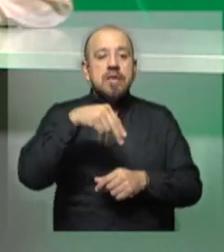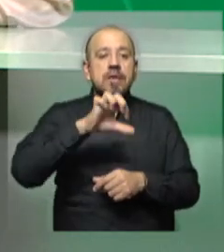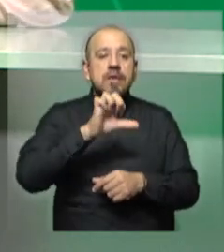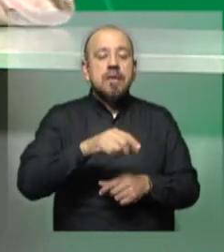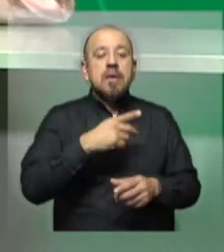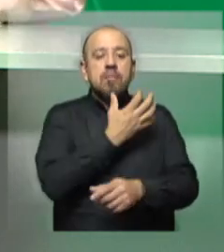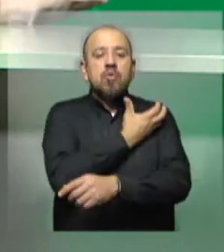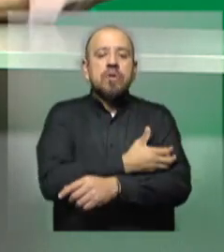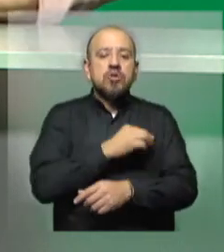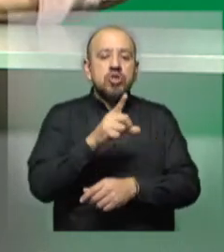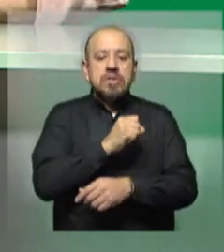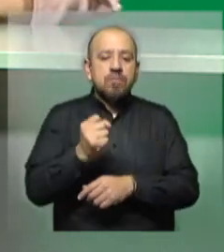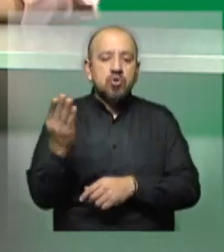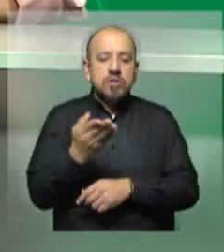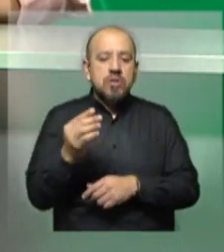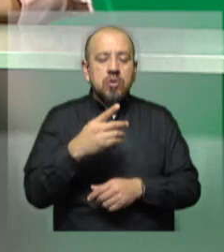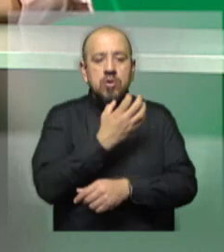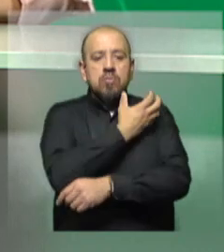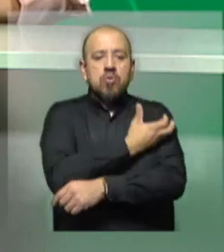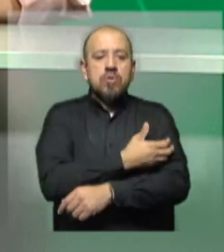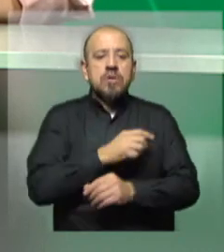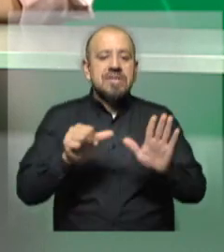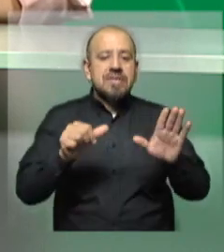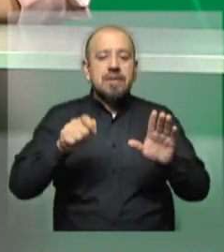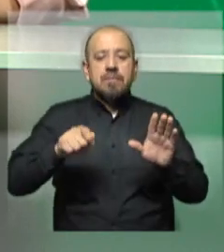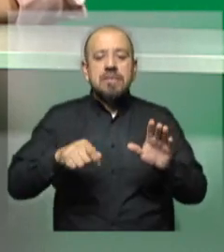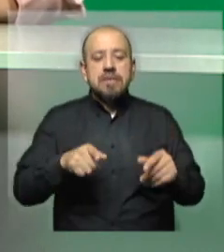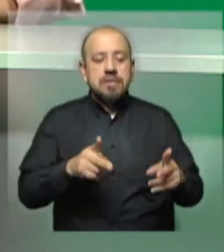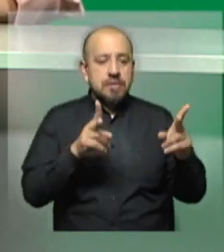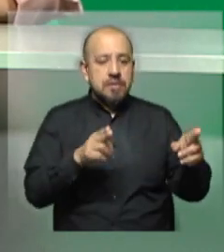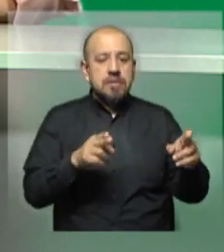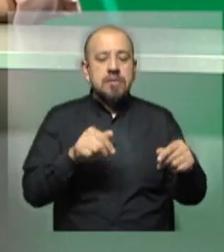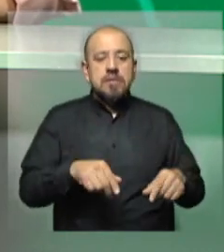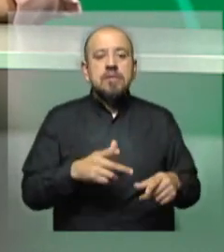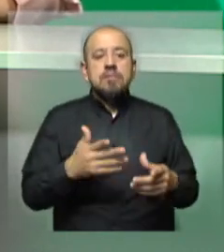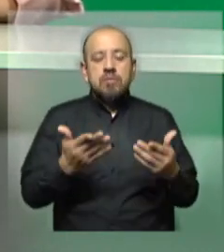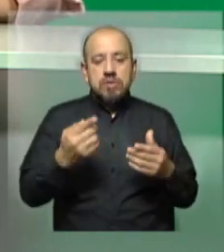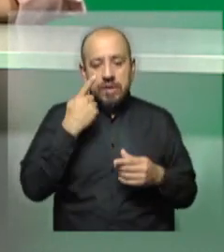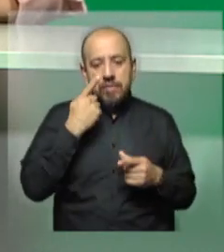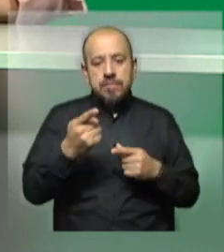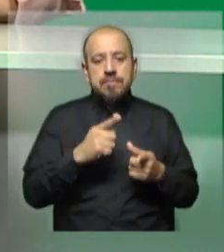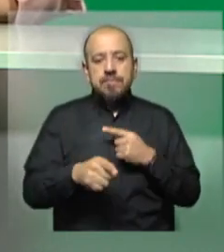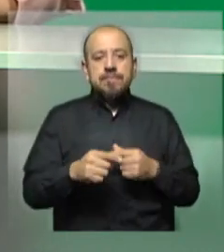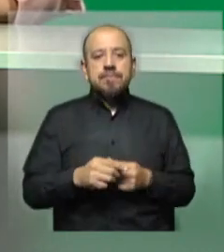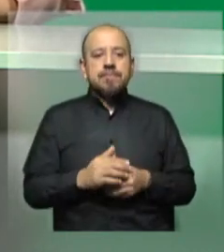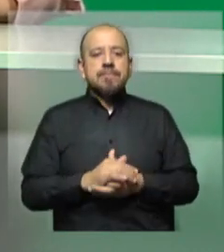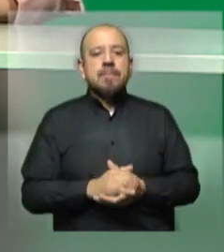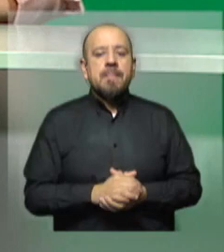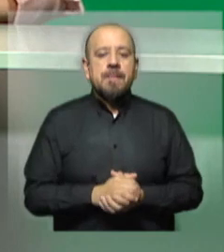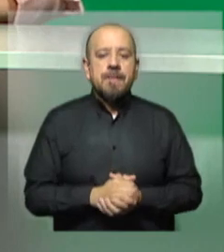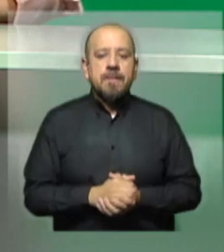pobreza indigencia correspondientes a primer semestre de este año 2022 columna de análisis económico con Germán de